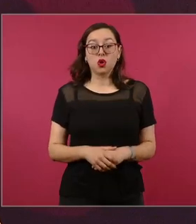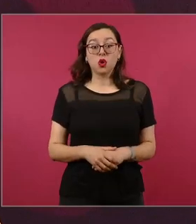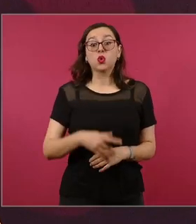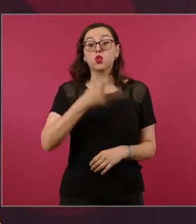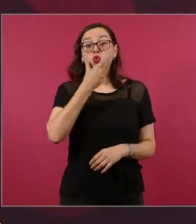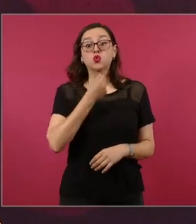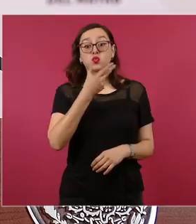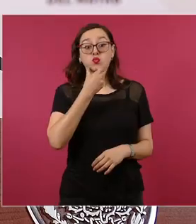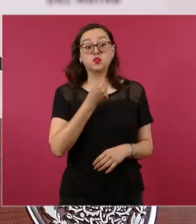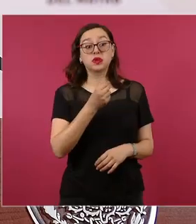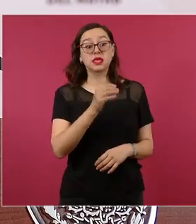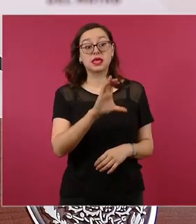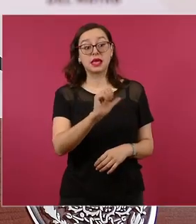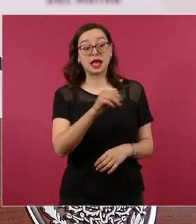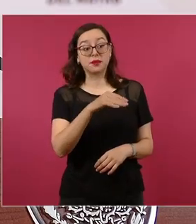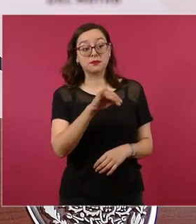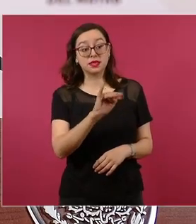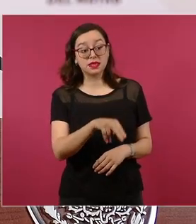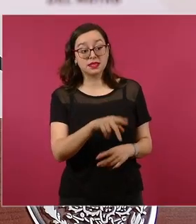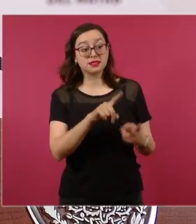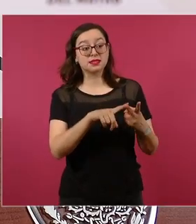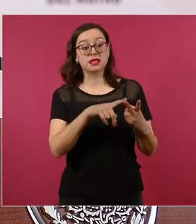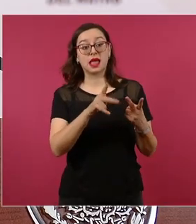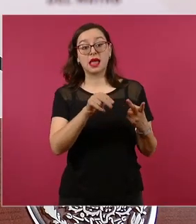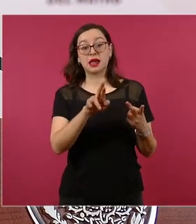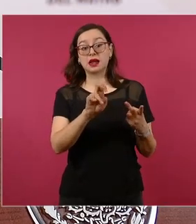a Castañeda,